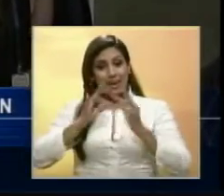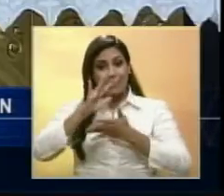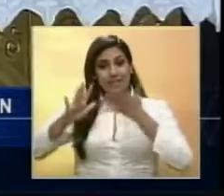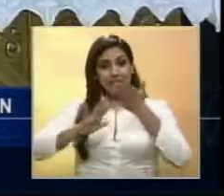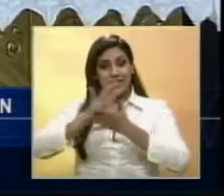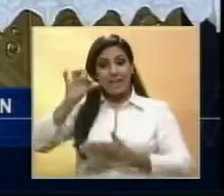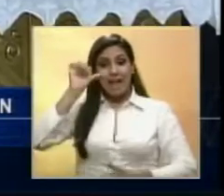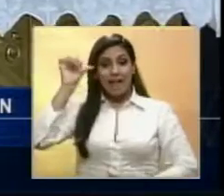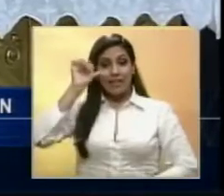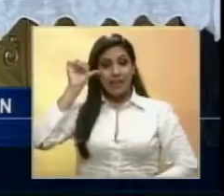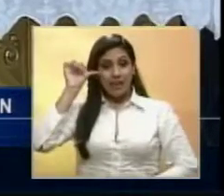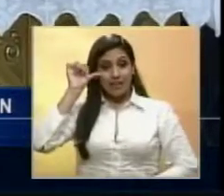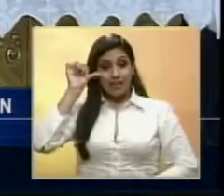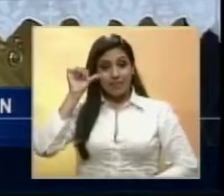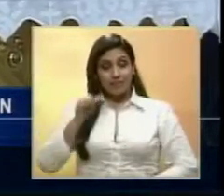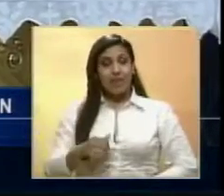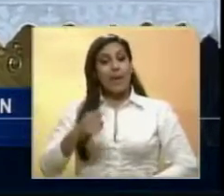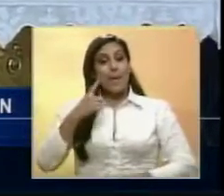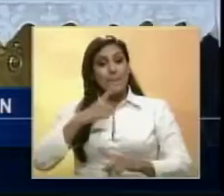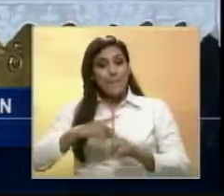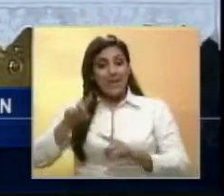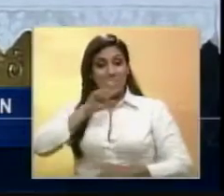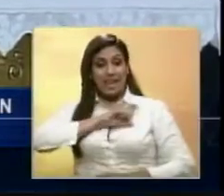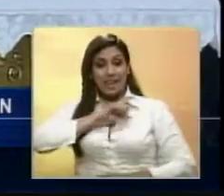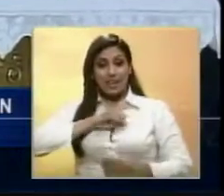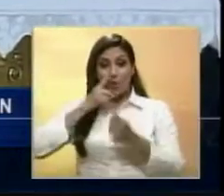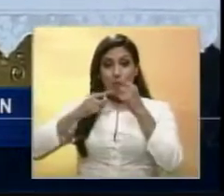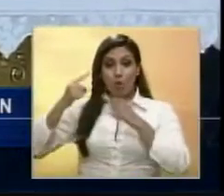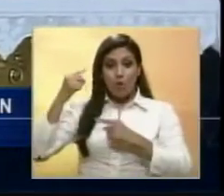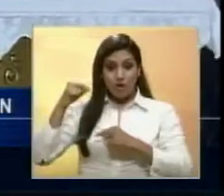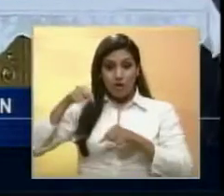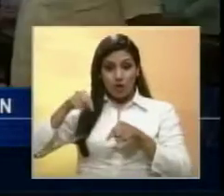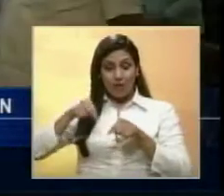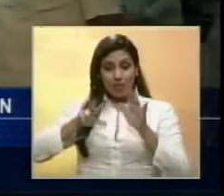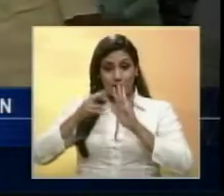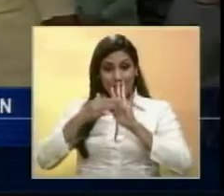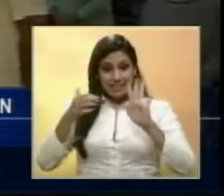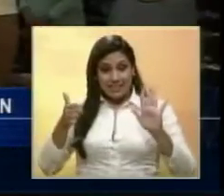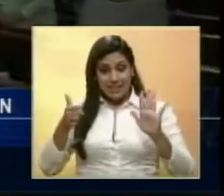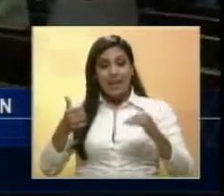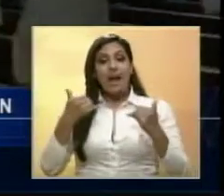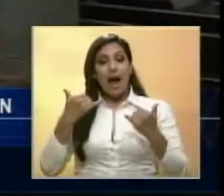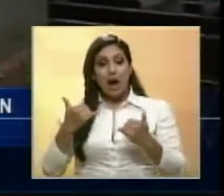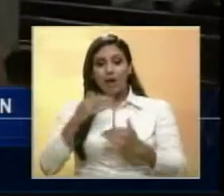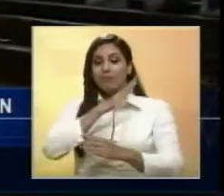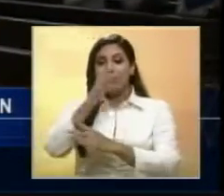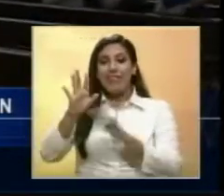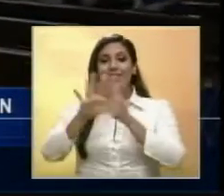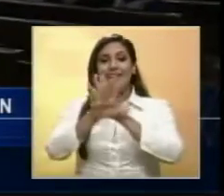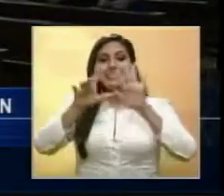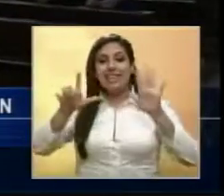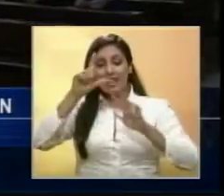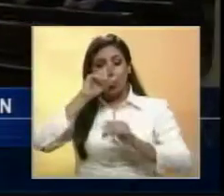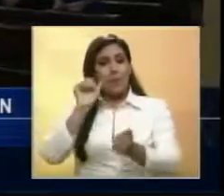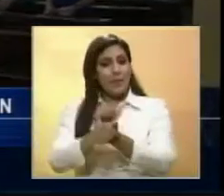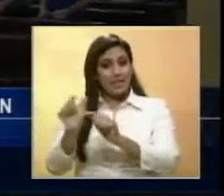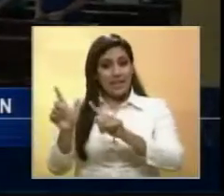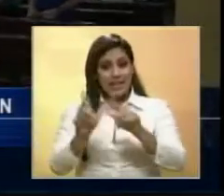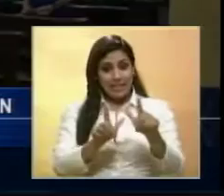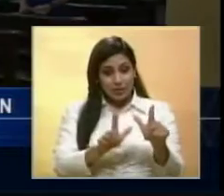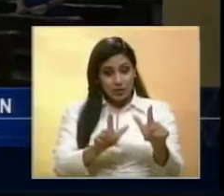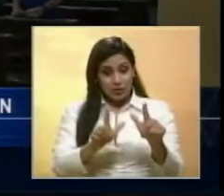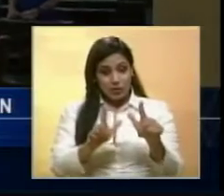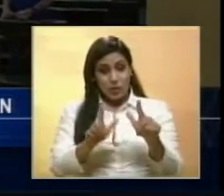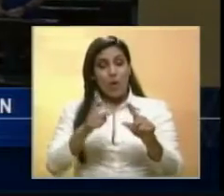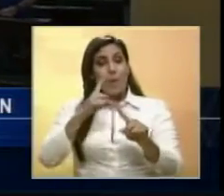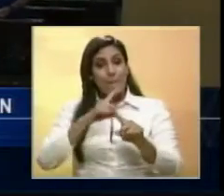señas, Adriana Urquiola. Aunque en enero de este año su asesino Johnny Bolívar fue condenado a 17 años, 1 mes y 20 días